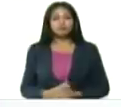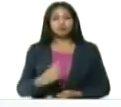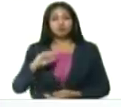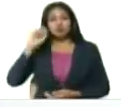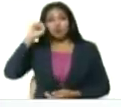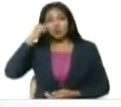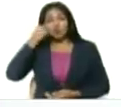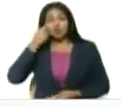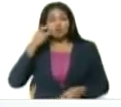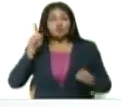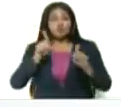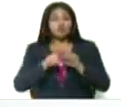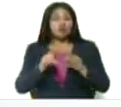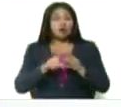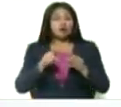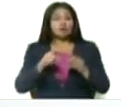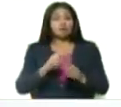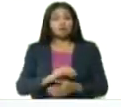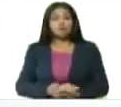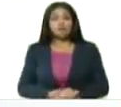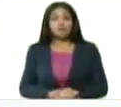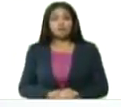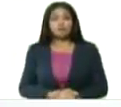El gran Nazareno.